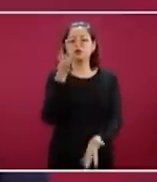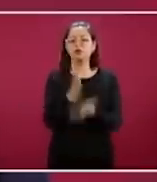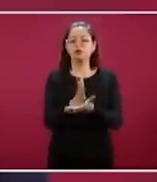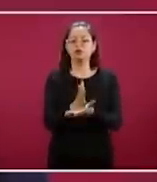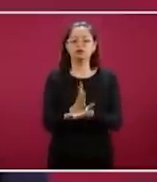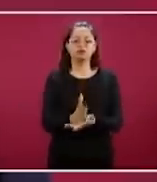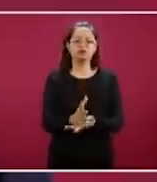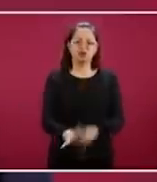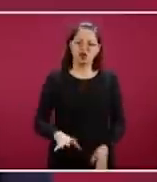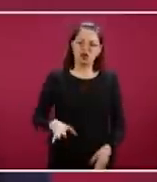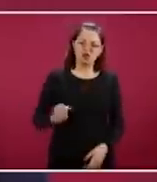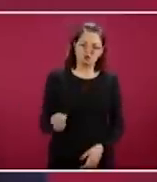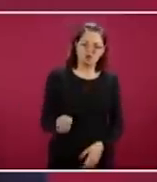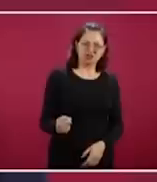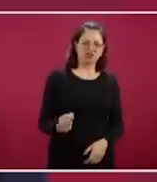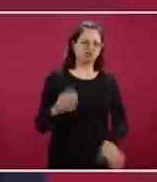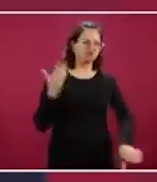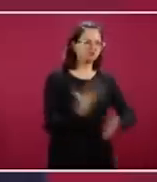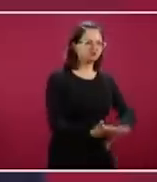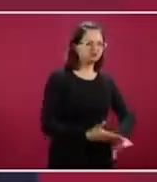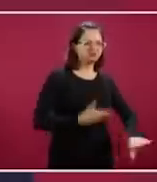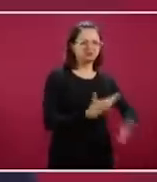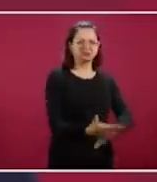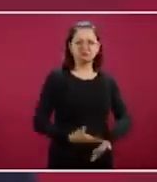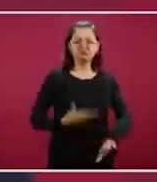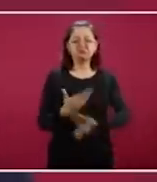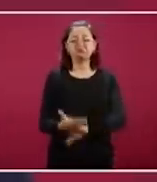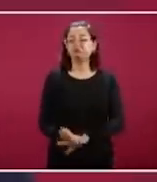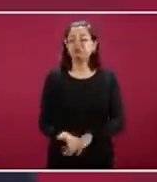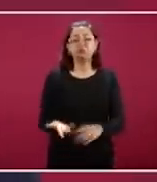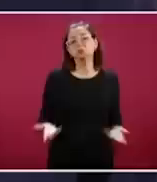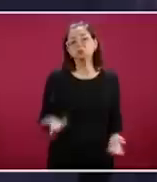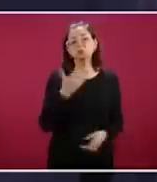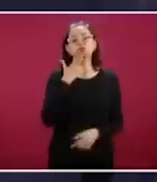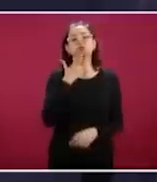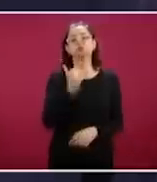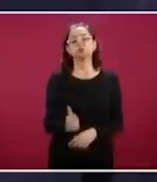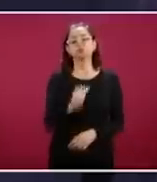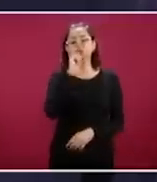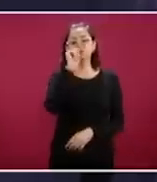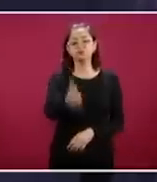únicamente en el uso de la fuerza y no dio resultados.